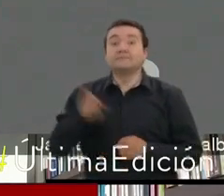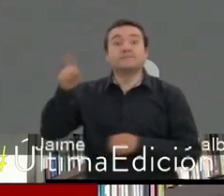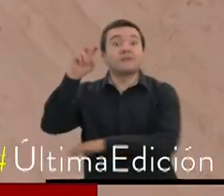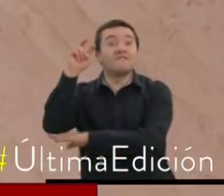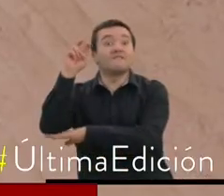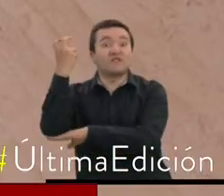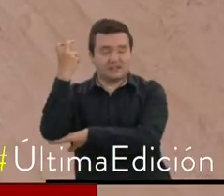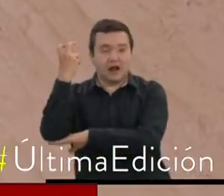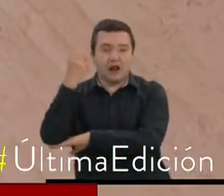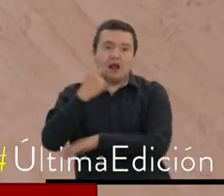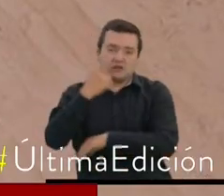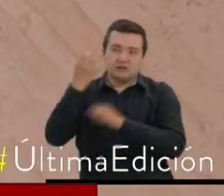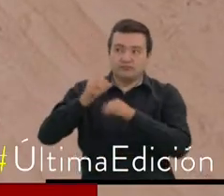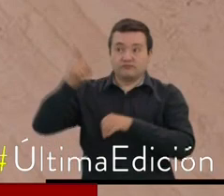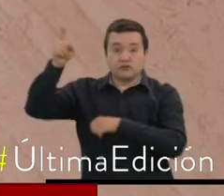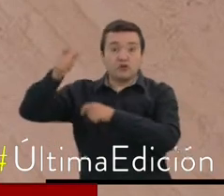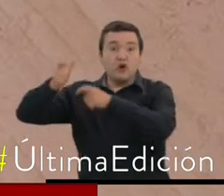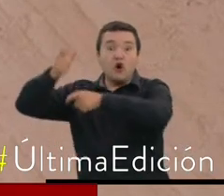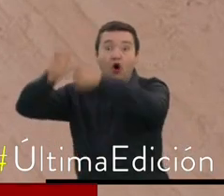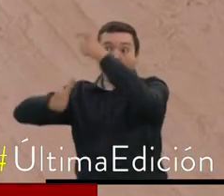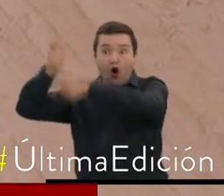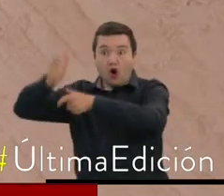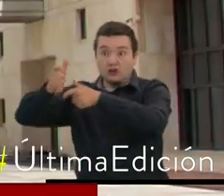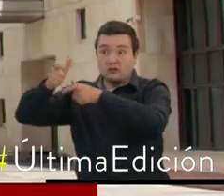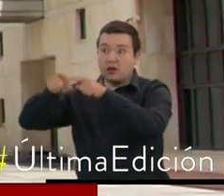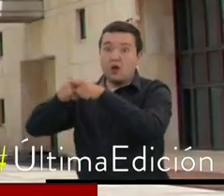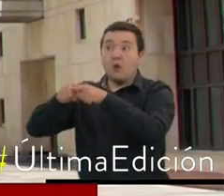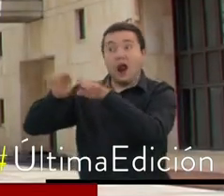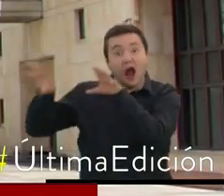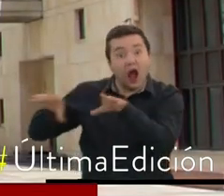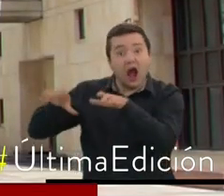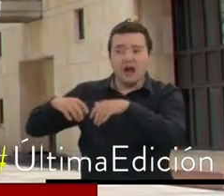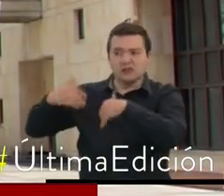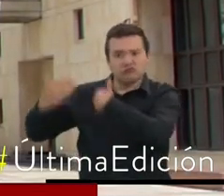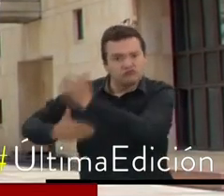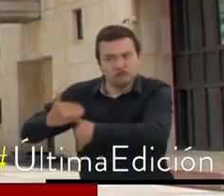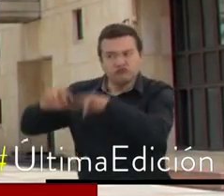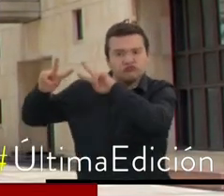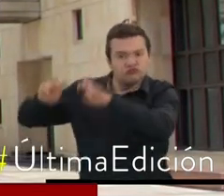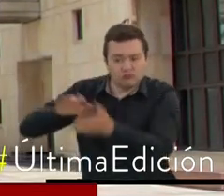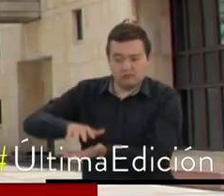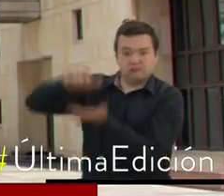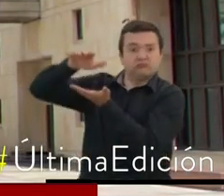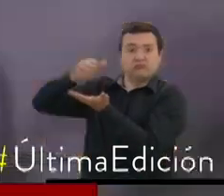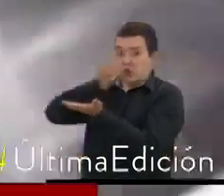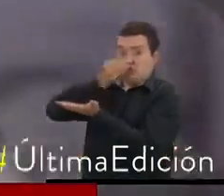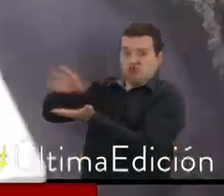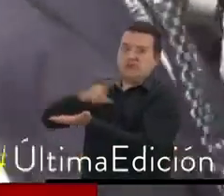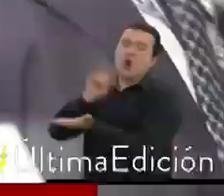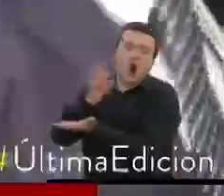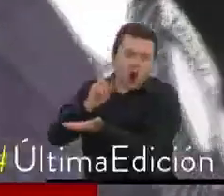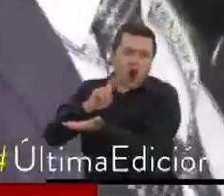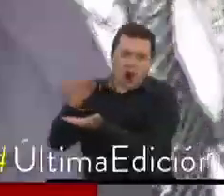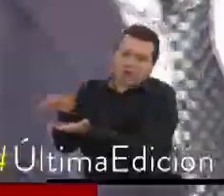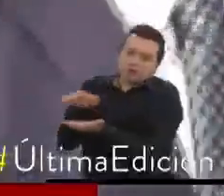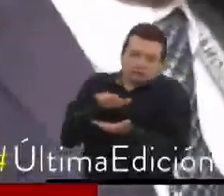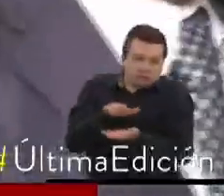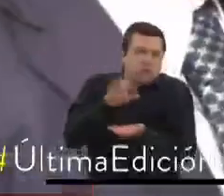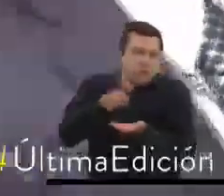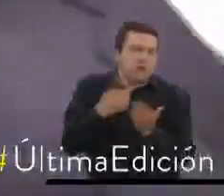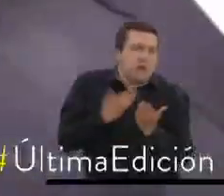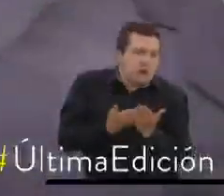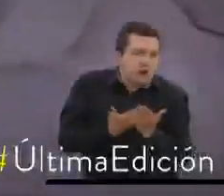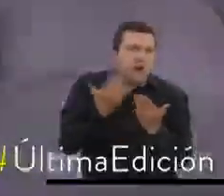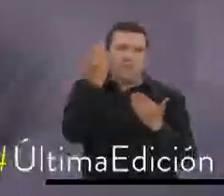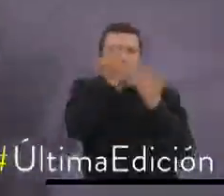que lo actuado por la Corte no se desestima, sino que sería revisado para evaluar si se toma como prueba ante una posible formulación de cargos contra